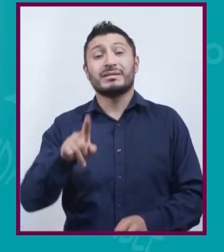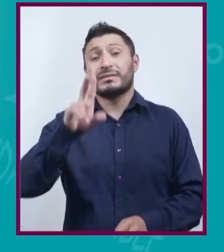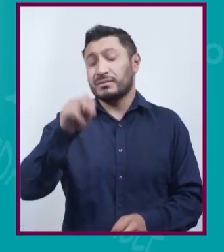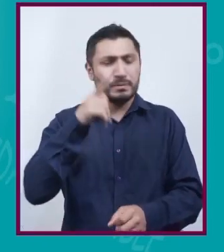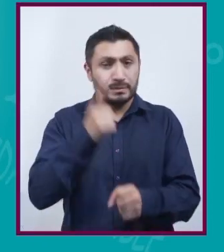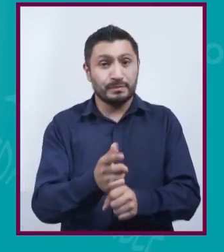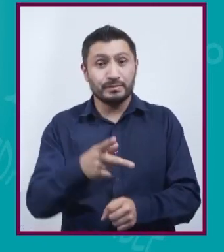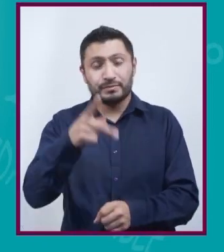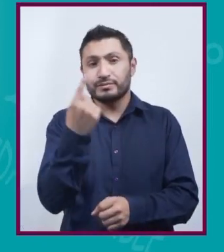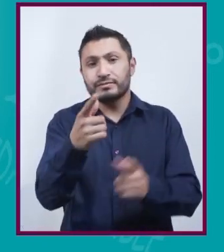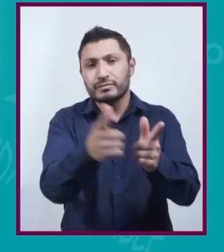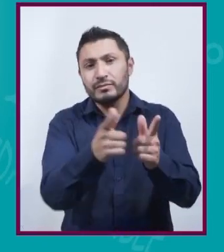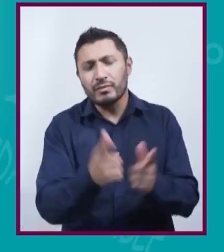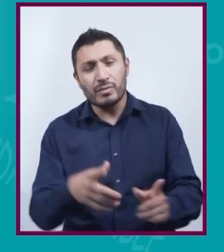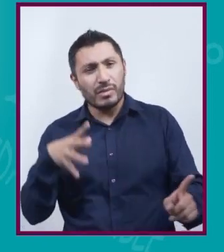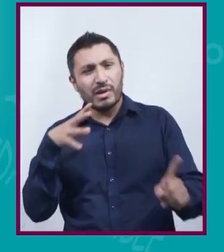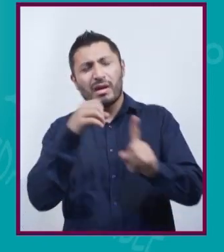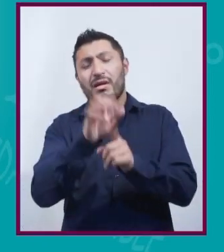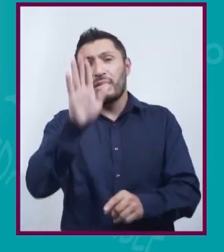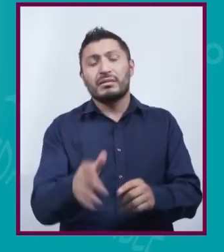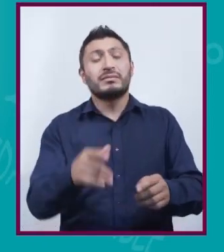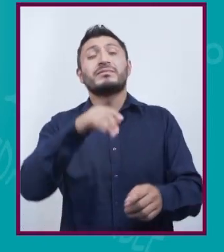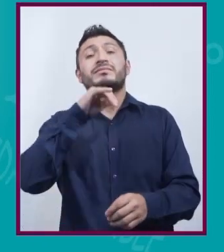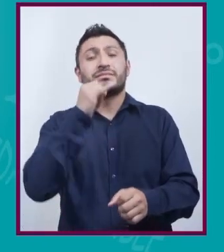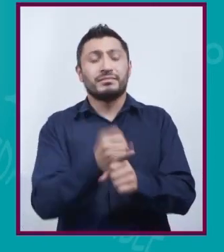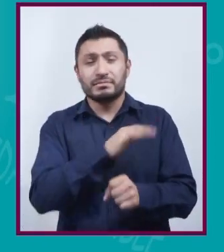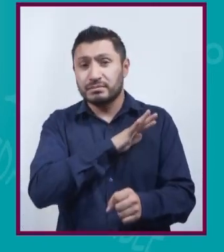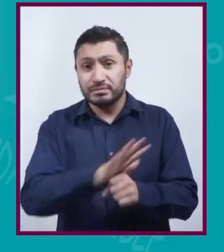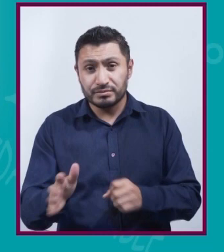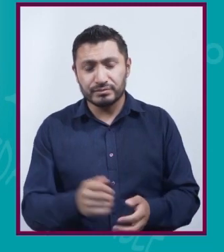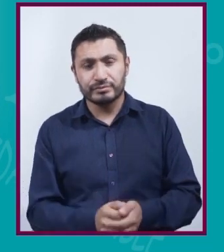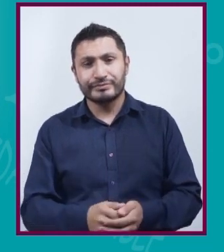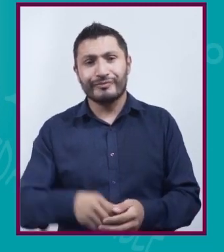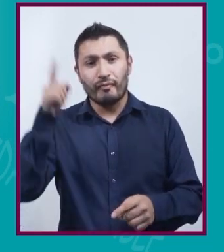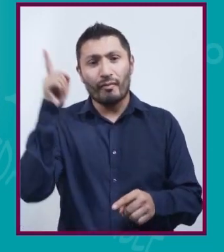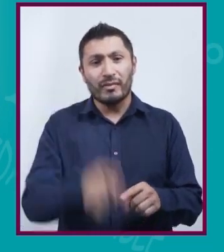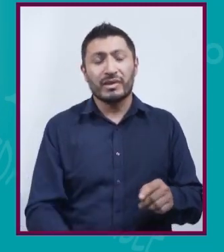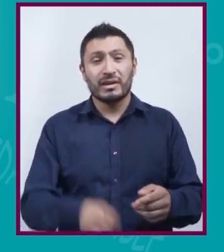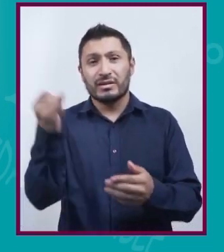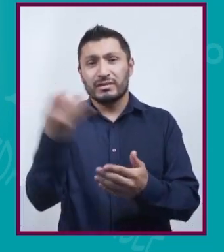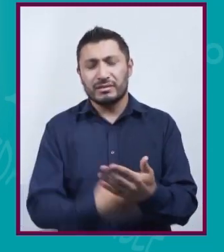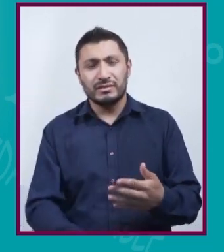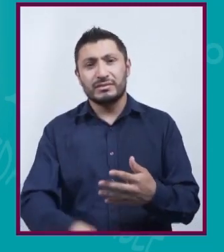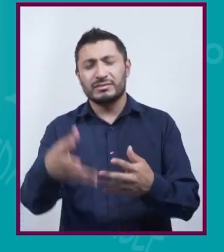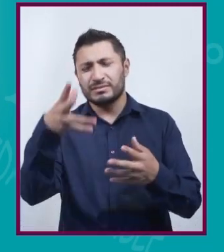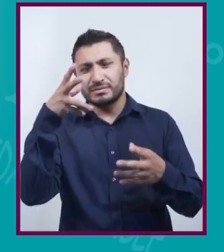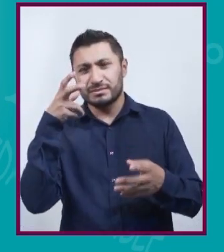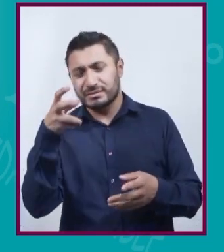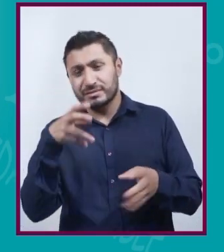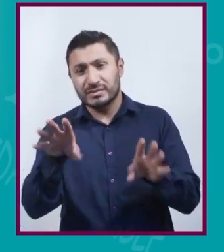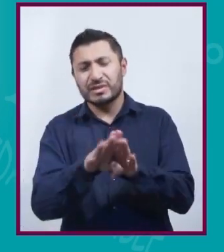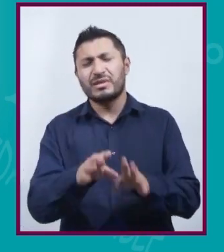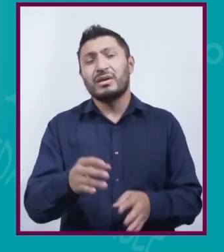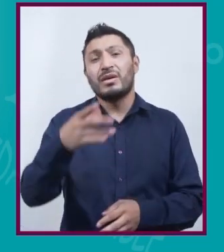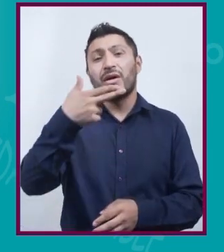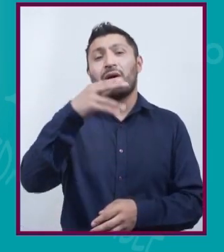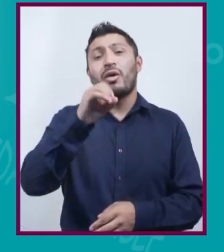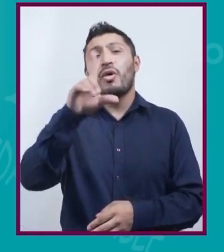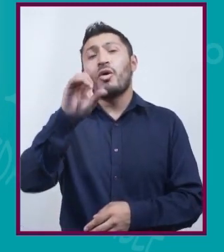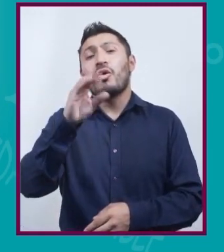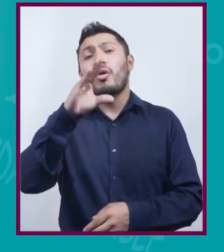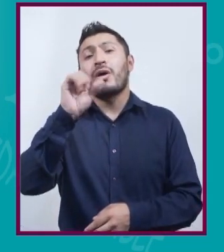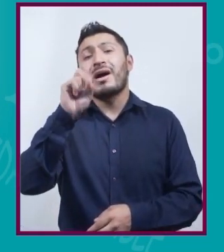grupo, el de Auschwitz, que consiguió lo que parecía imposible: arrancarle imágenes a ese infierno llamado